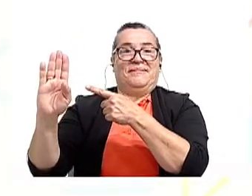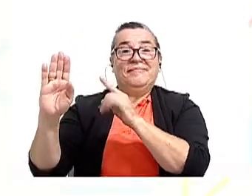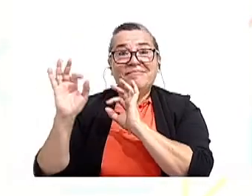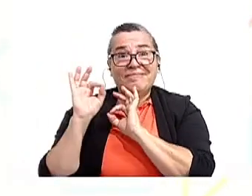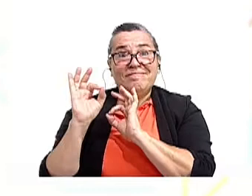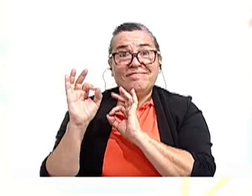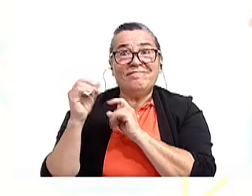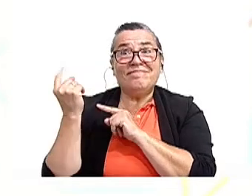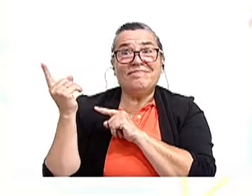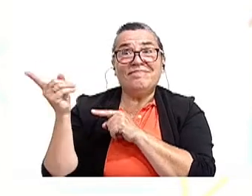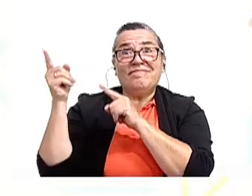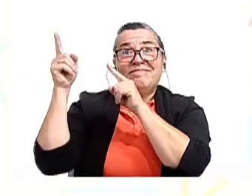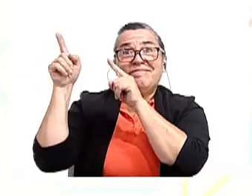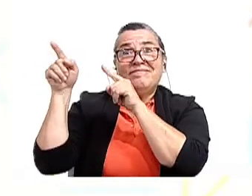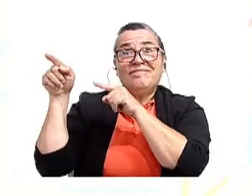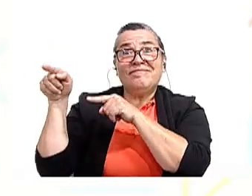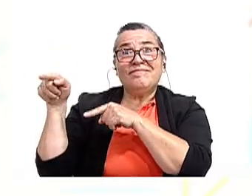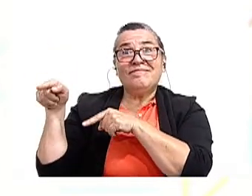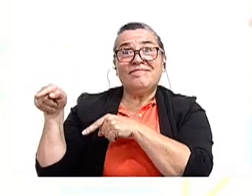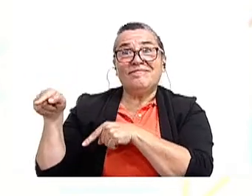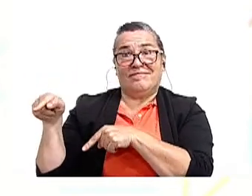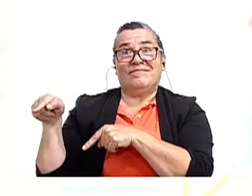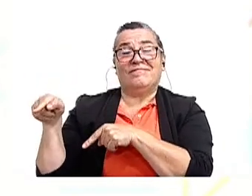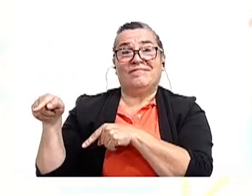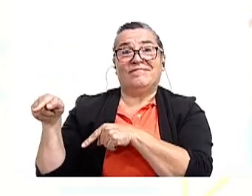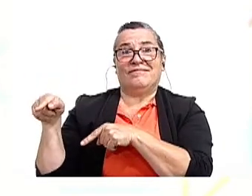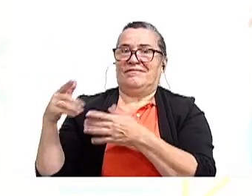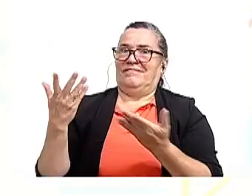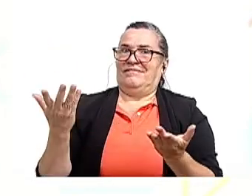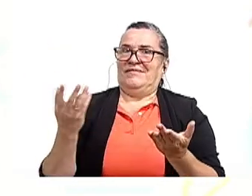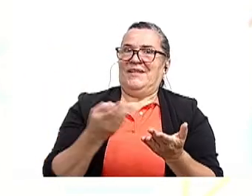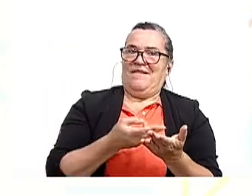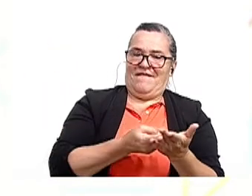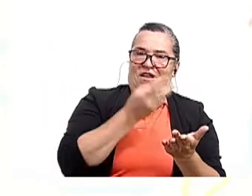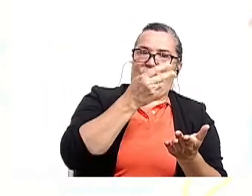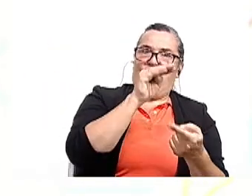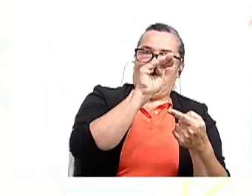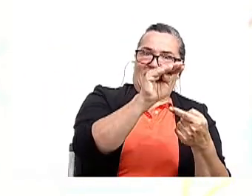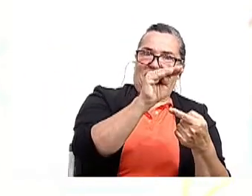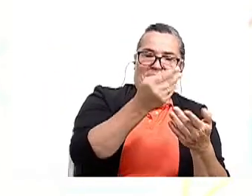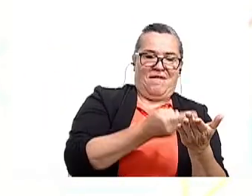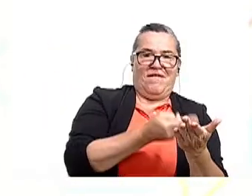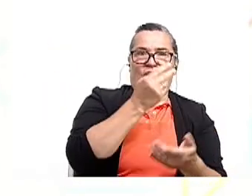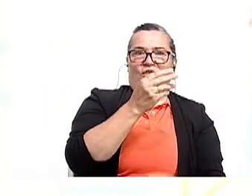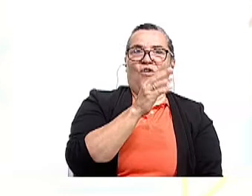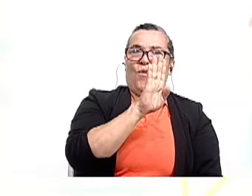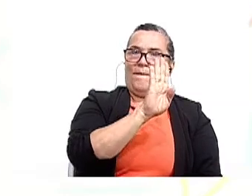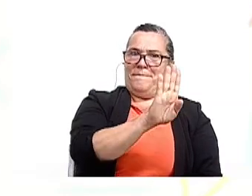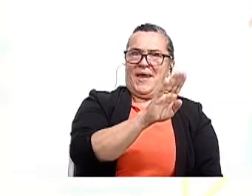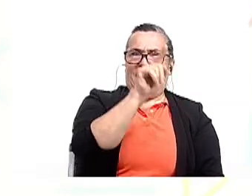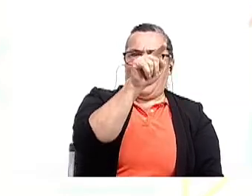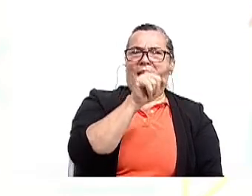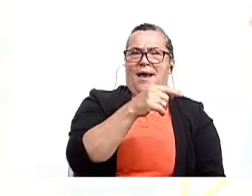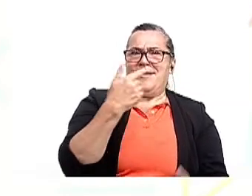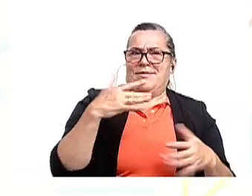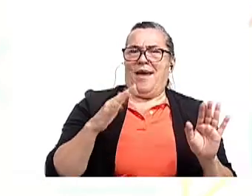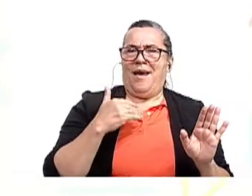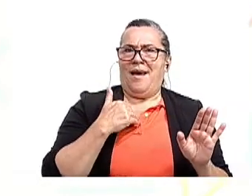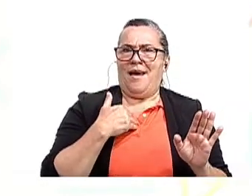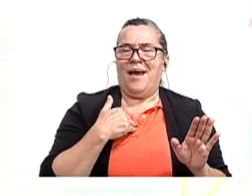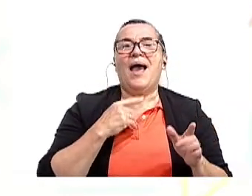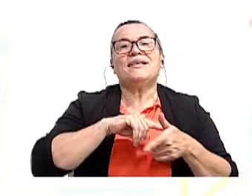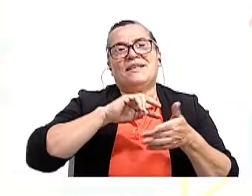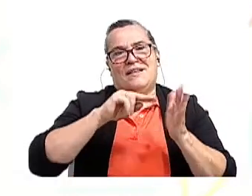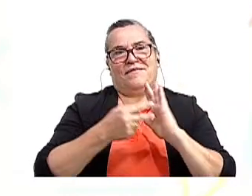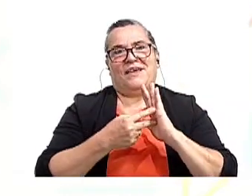b. Como ven, ya tenemos el valor de m y ya tenemos el valor de b. Por lo tanto, ya podemos